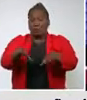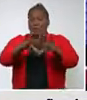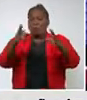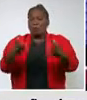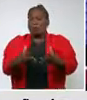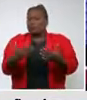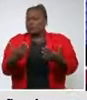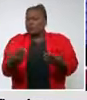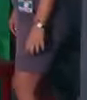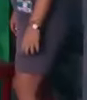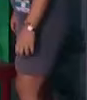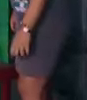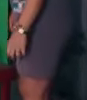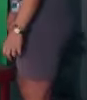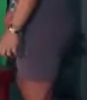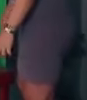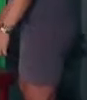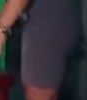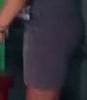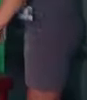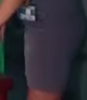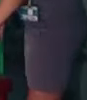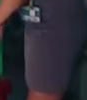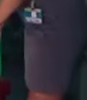propósito de la COVID-19.